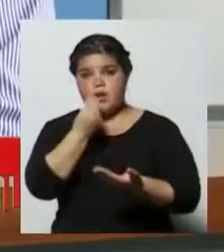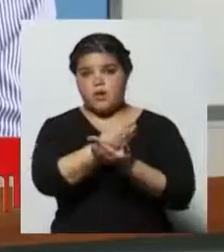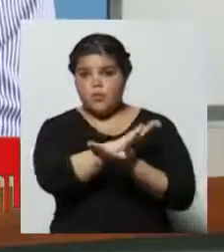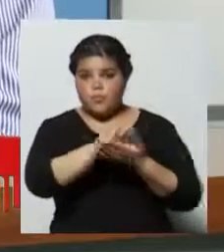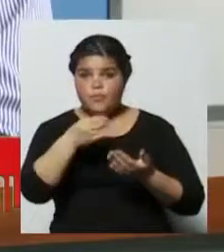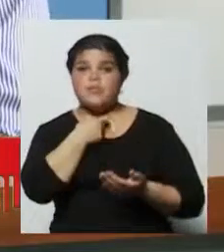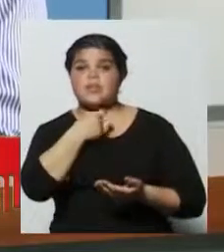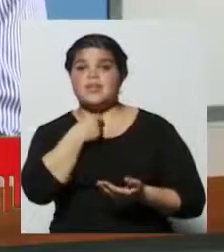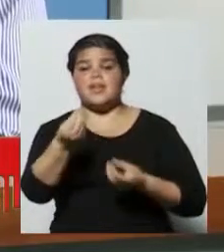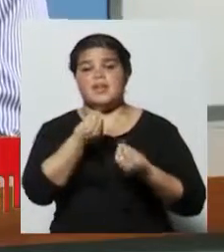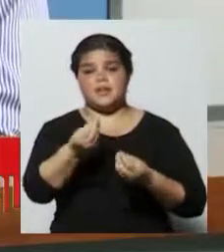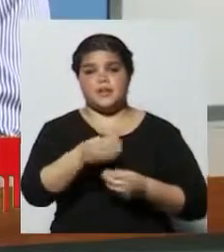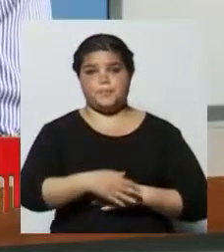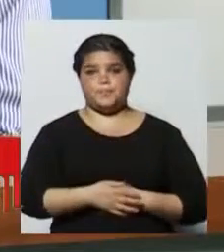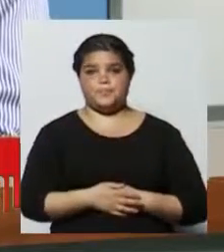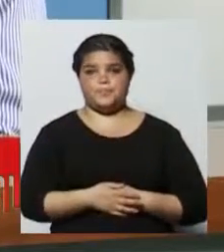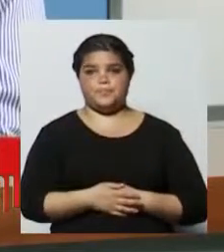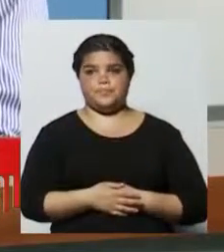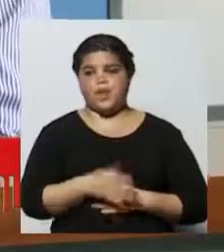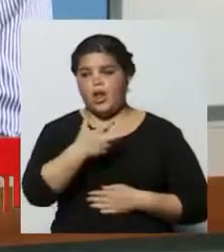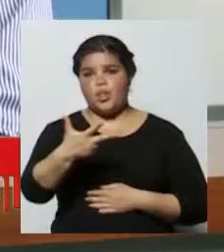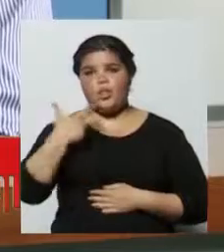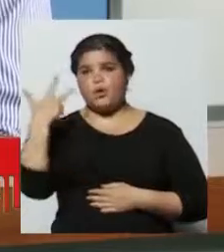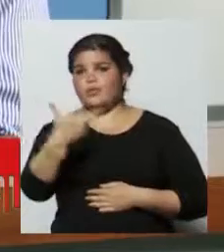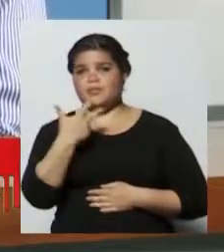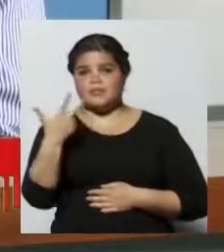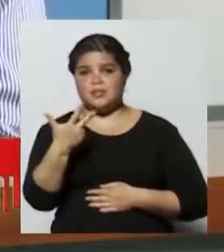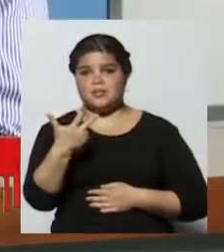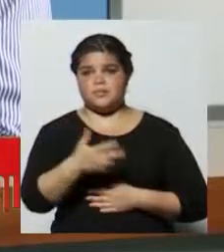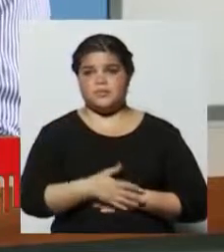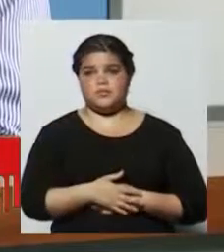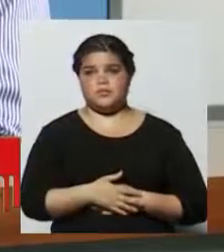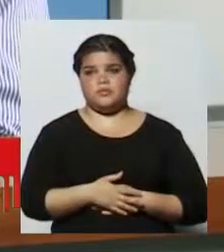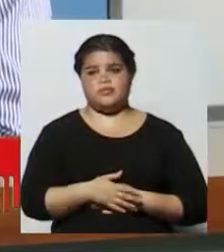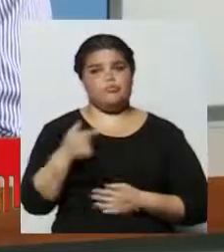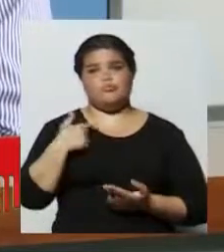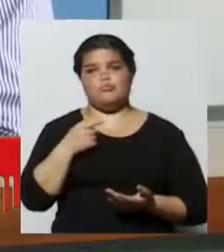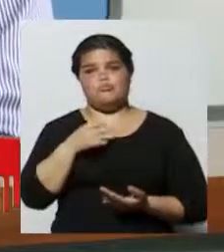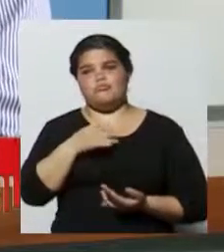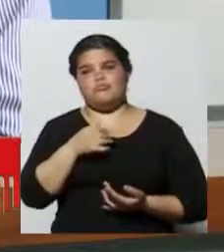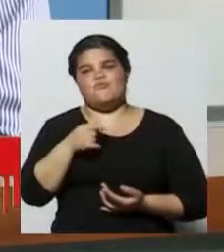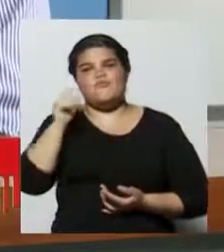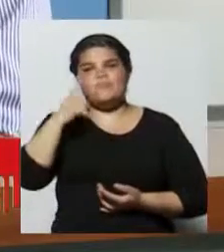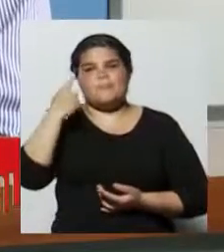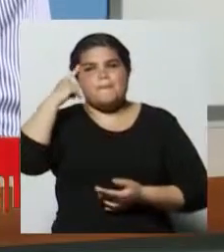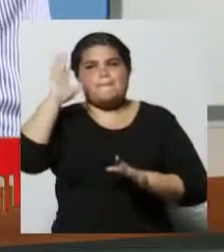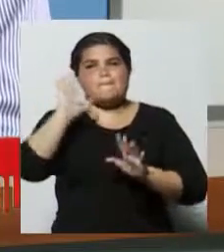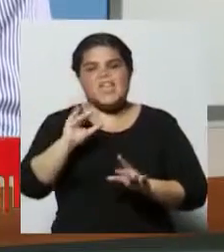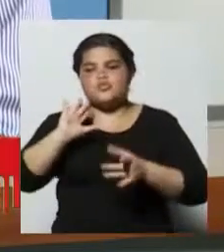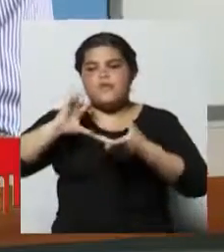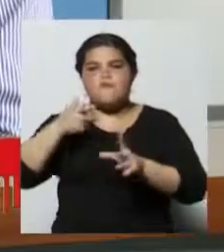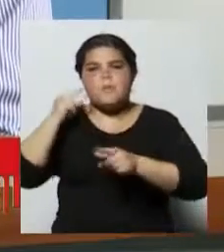de llegar a la presidencia, por ninguno de los 3, digamos, yo avisoro que haya un plan